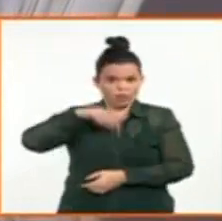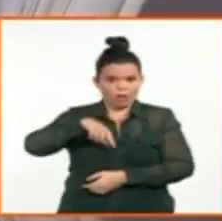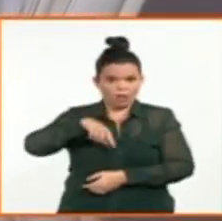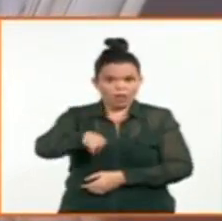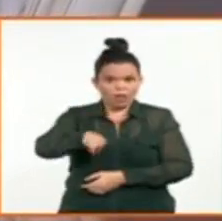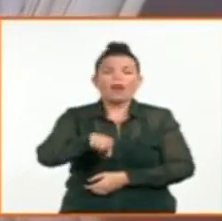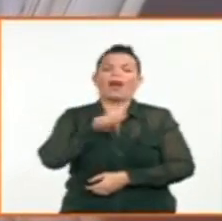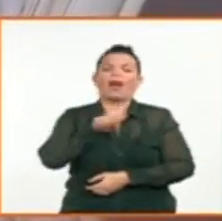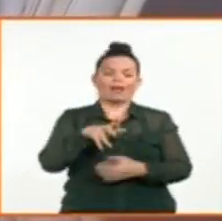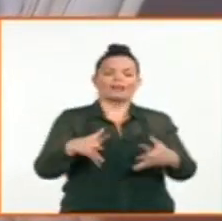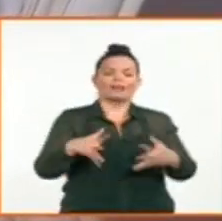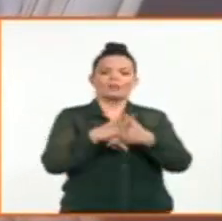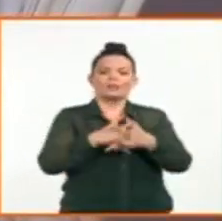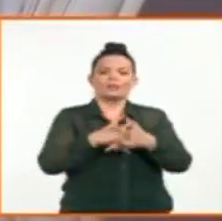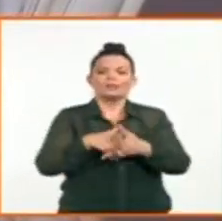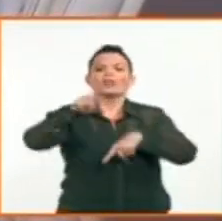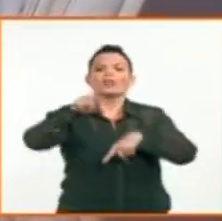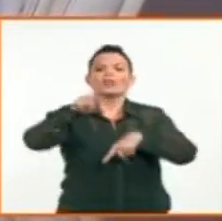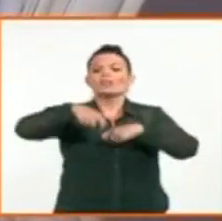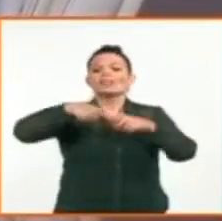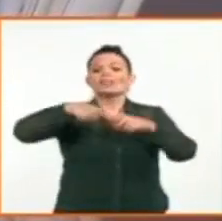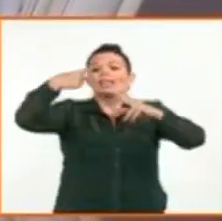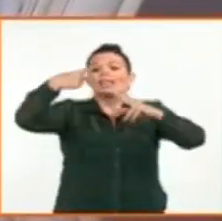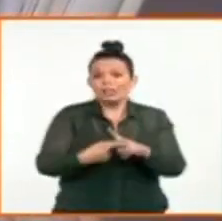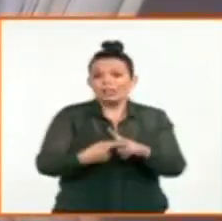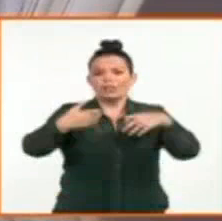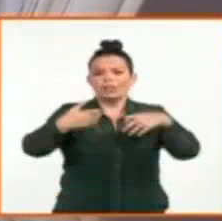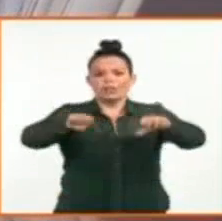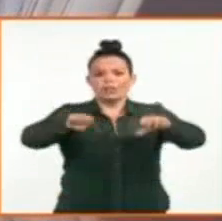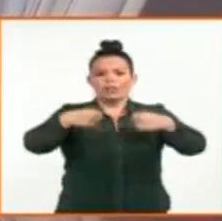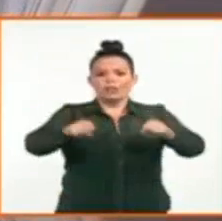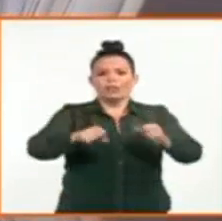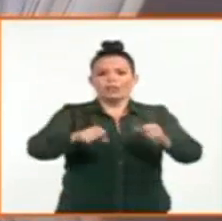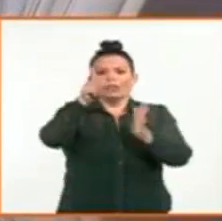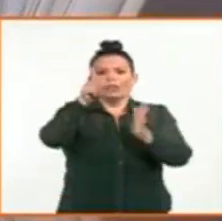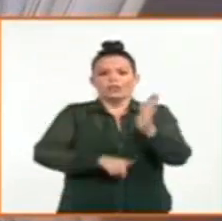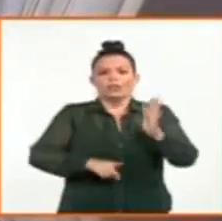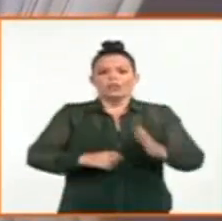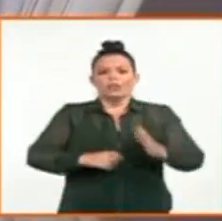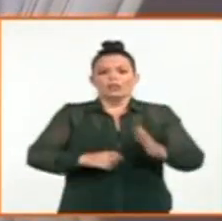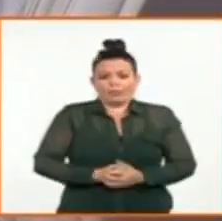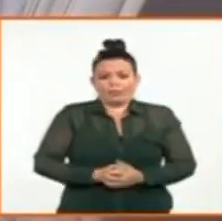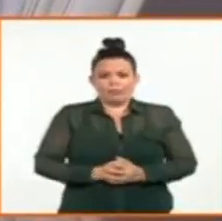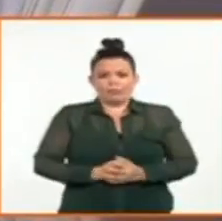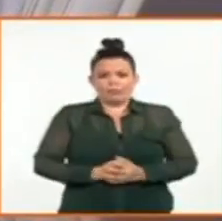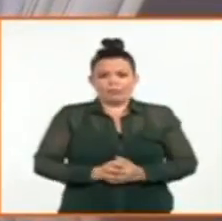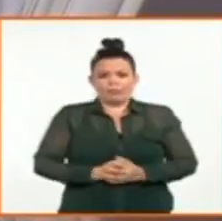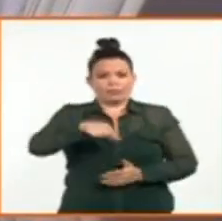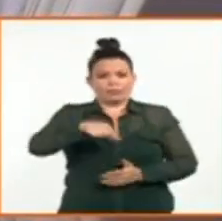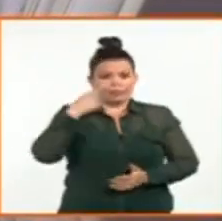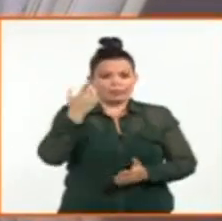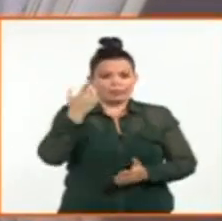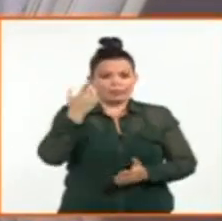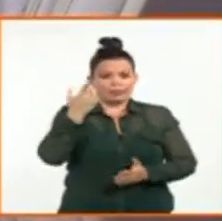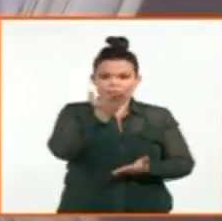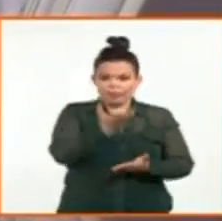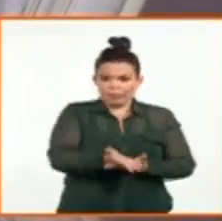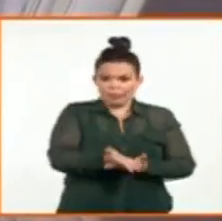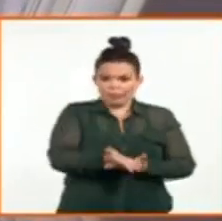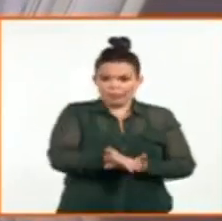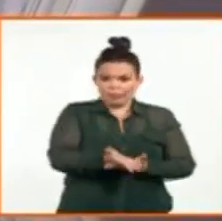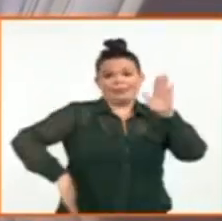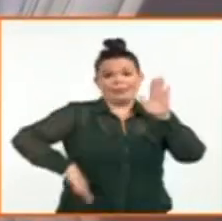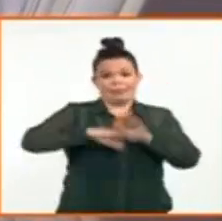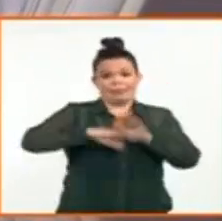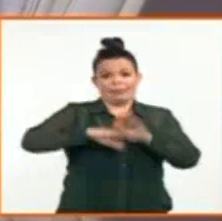bicicletas y las motos eléctricas. Hay que decir que también, decimos, cuando lo analizamos con la tendencia y la demanda, no son suficientes, pero esos ingresos también